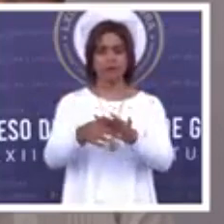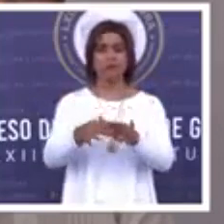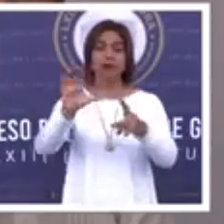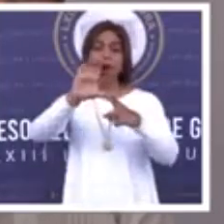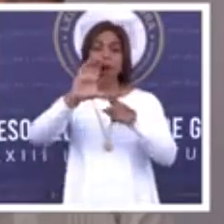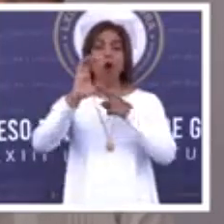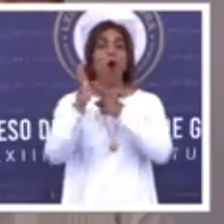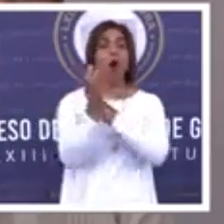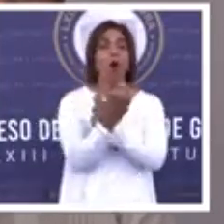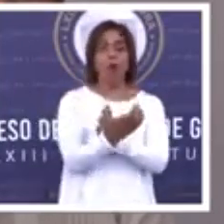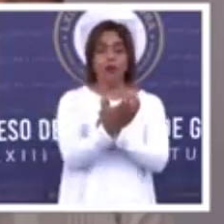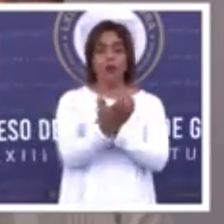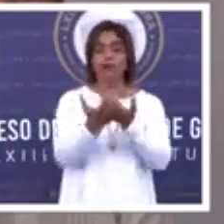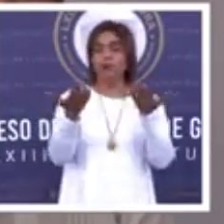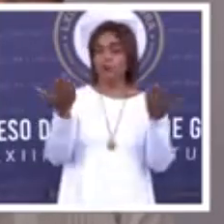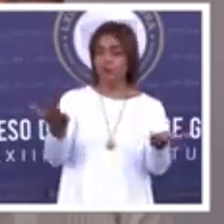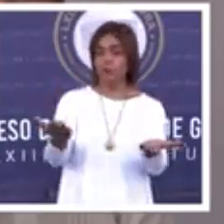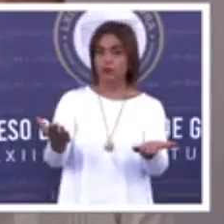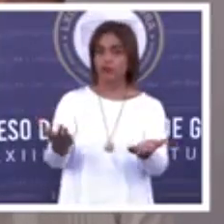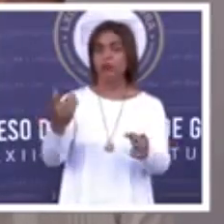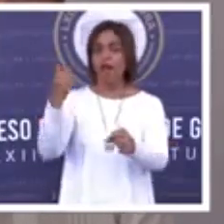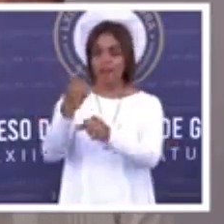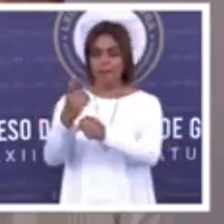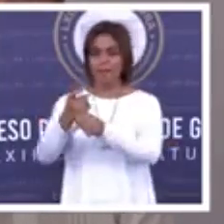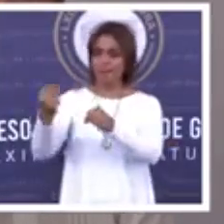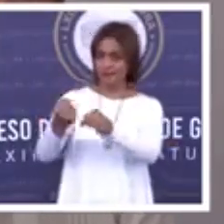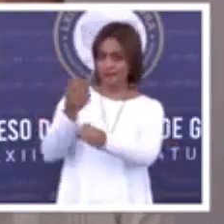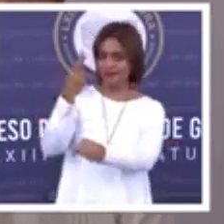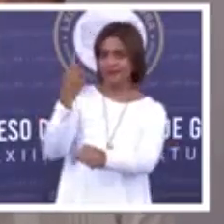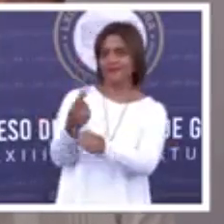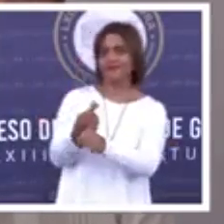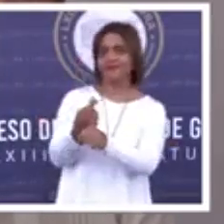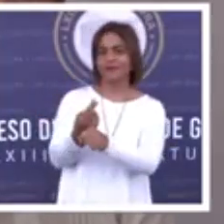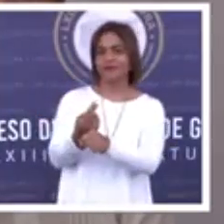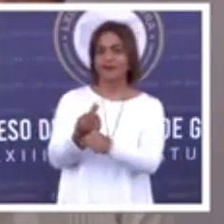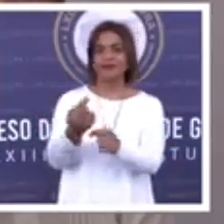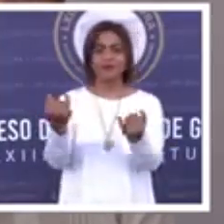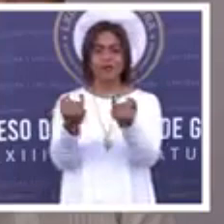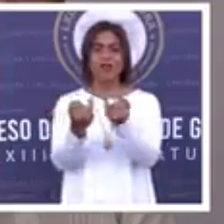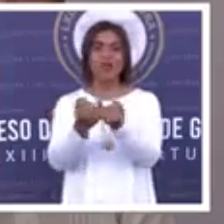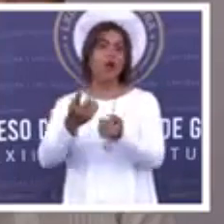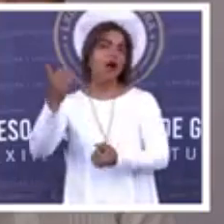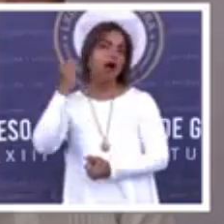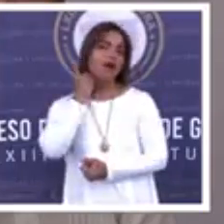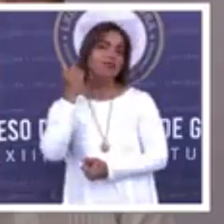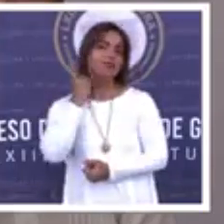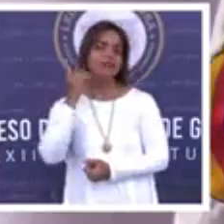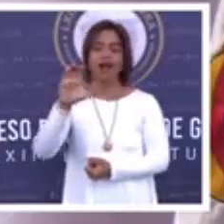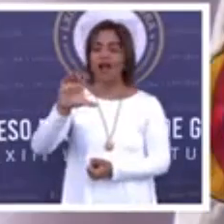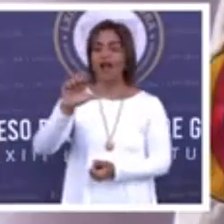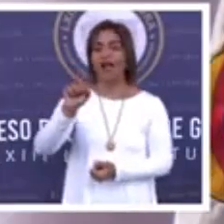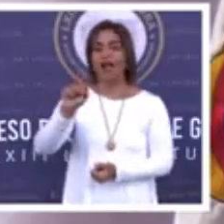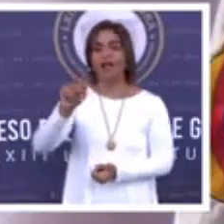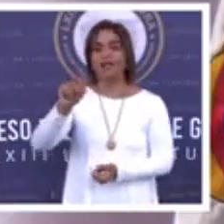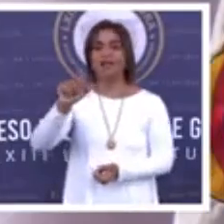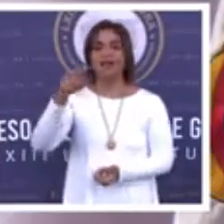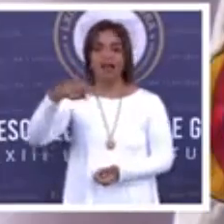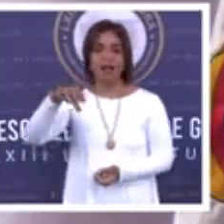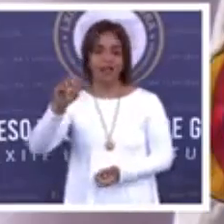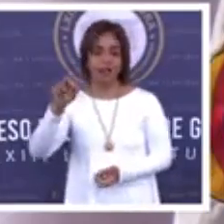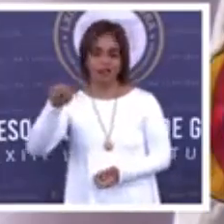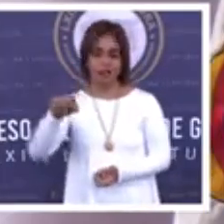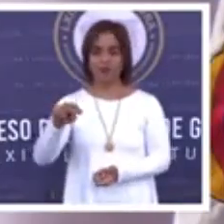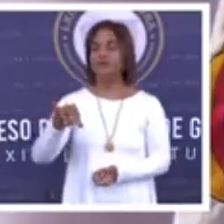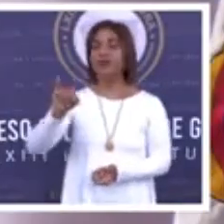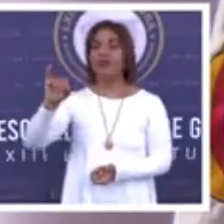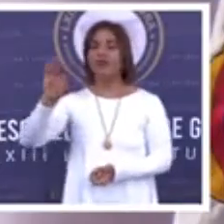comisión compuesta del primer secretario y de los señores diputados Castañón e Ibarra,